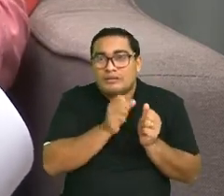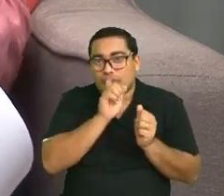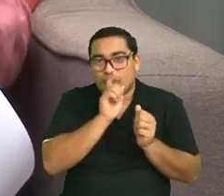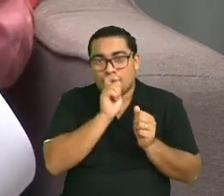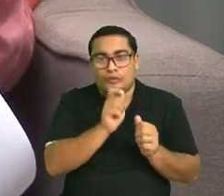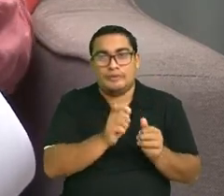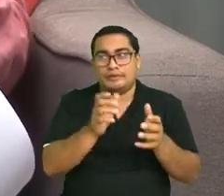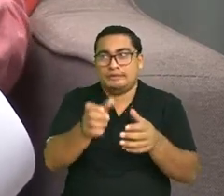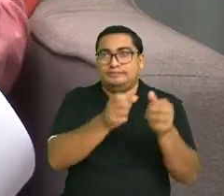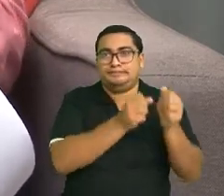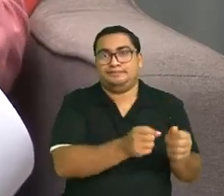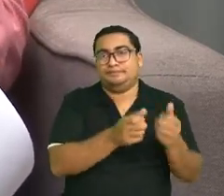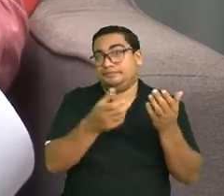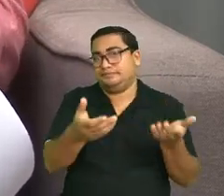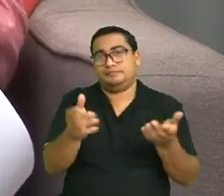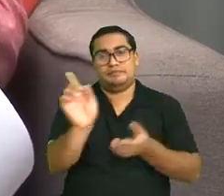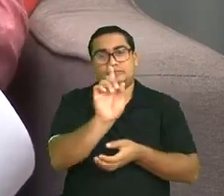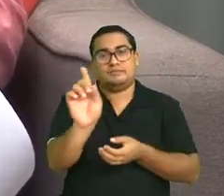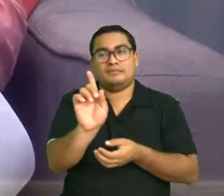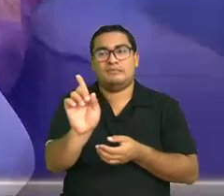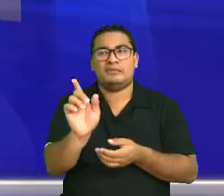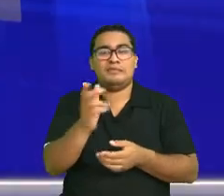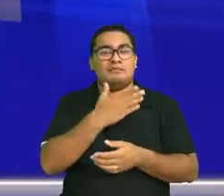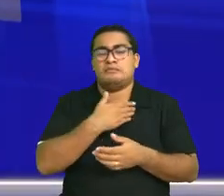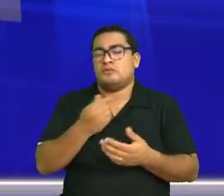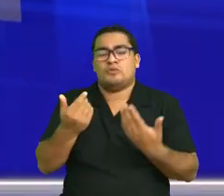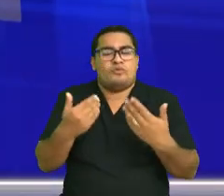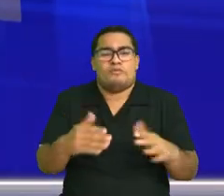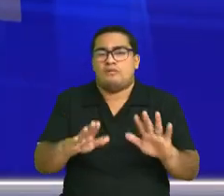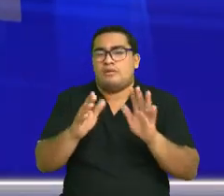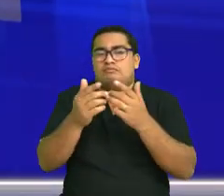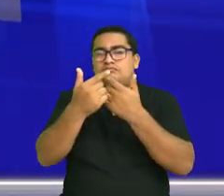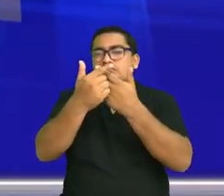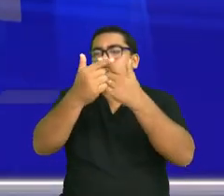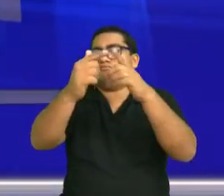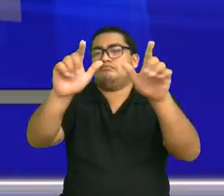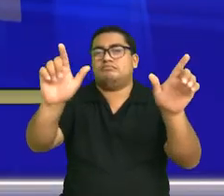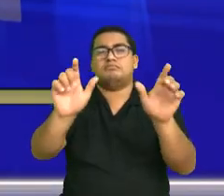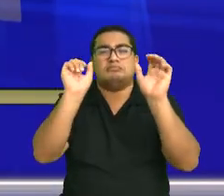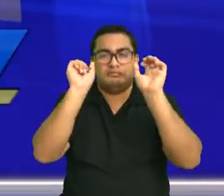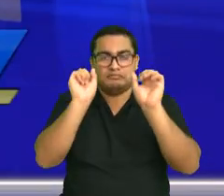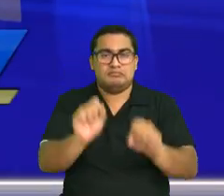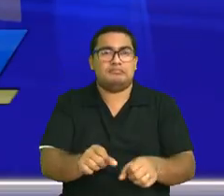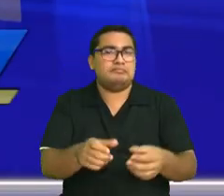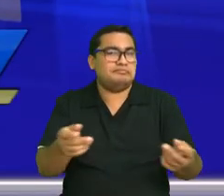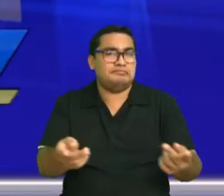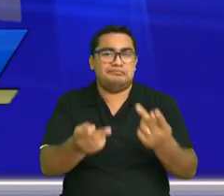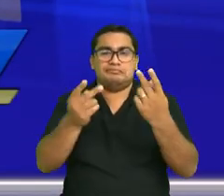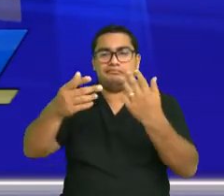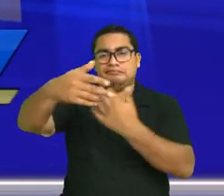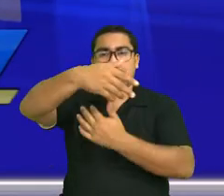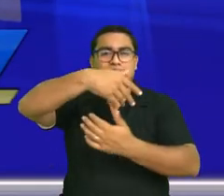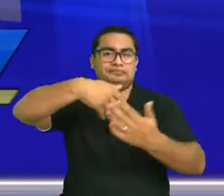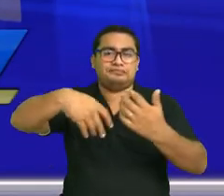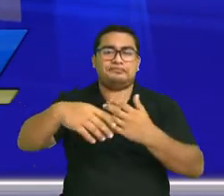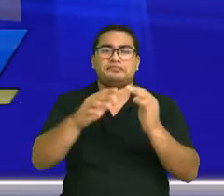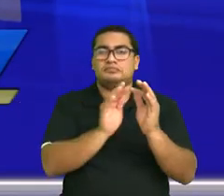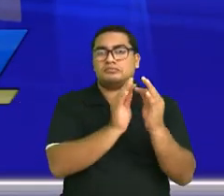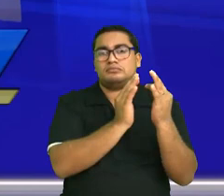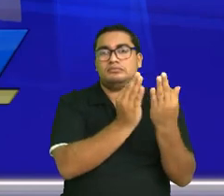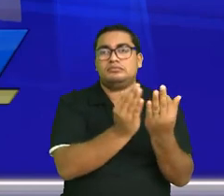desarrollarse y ser un tanto autónomo para la convivencia y la integración en la